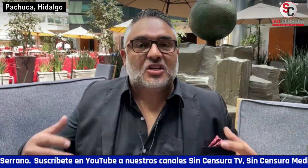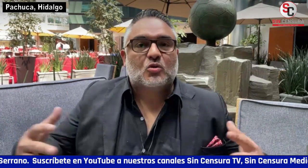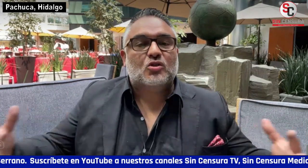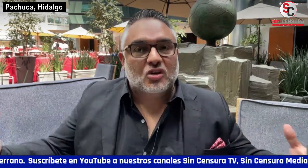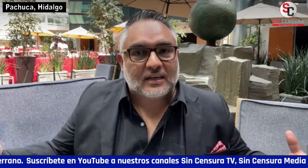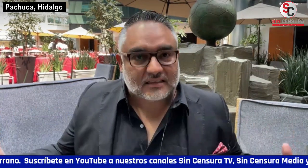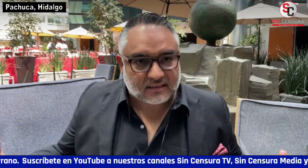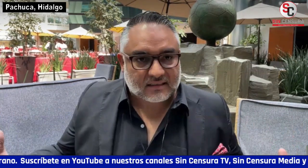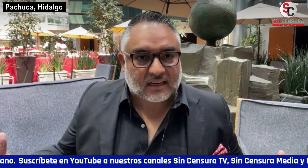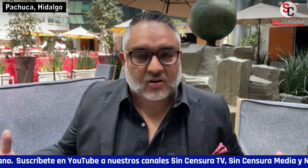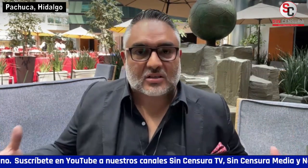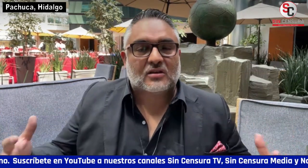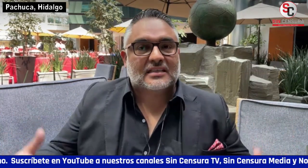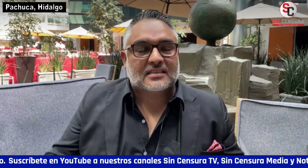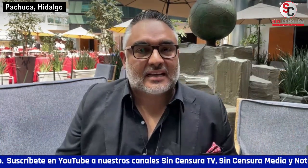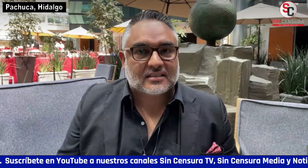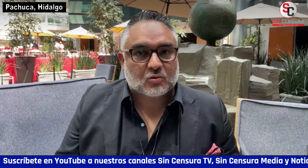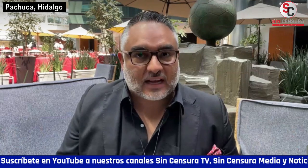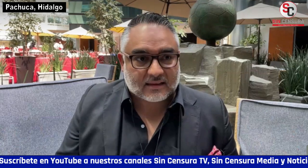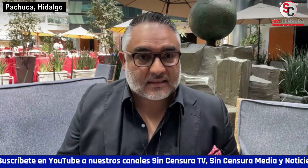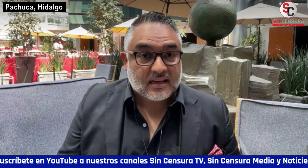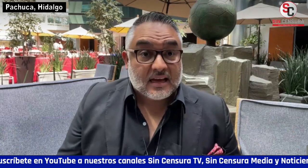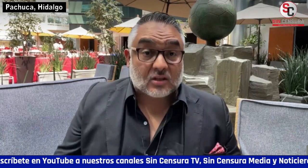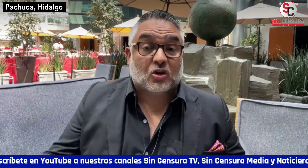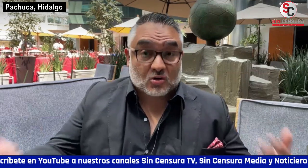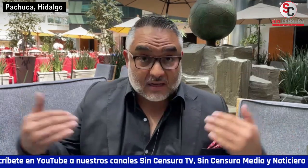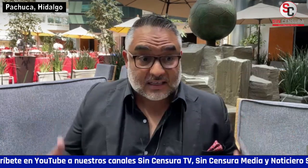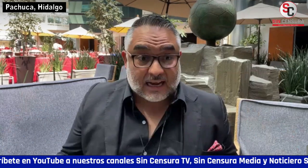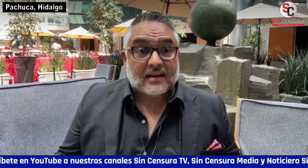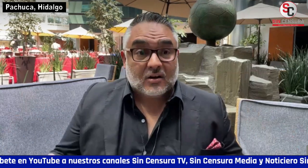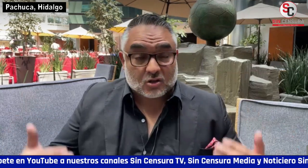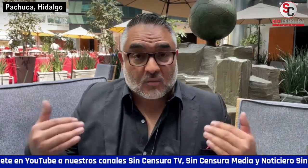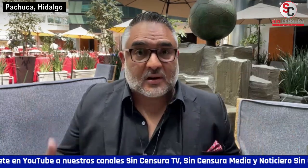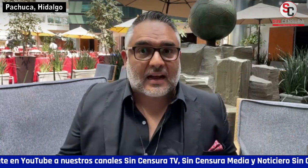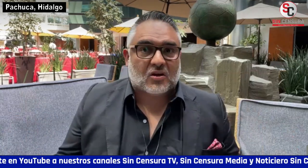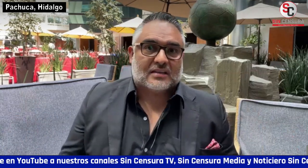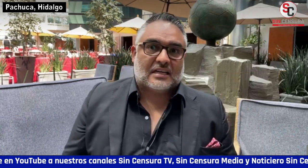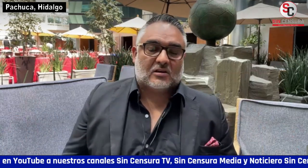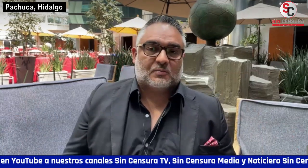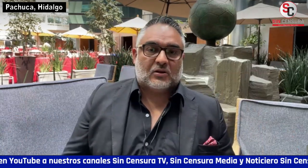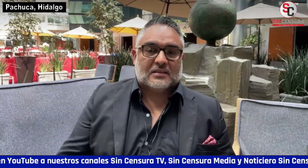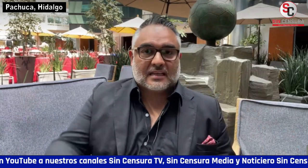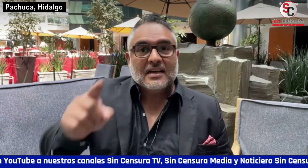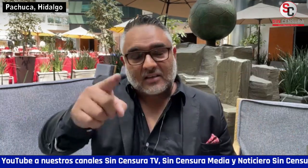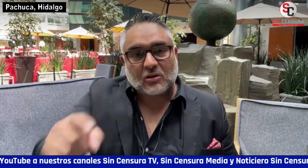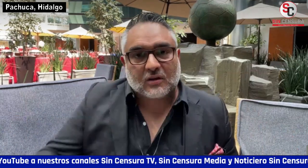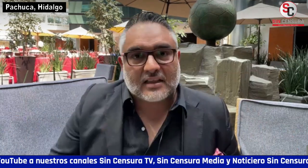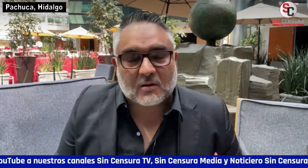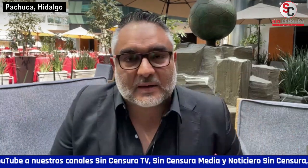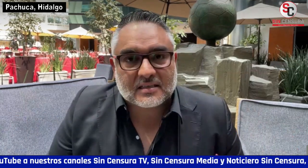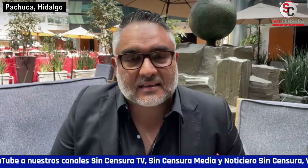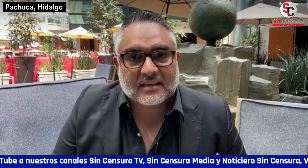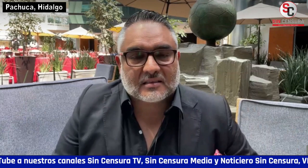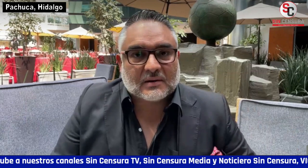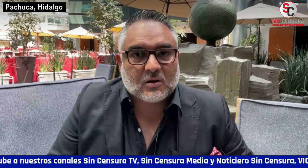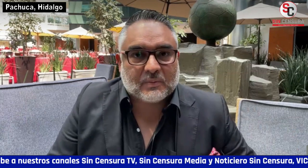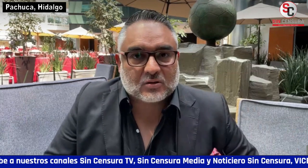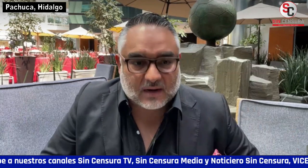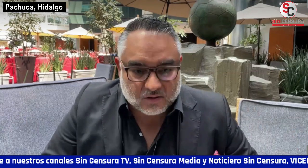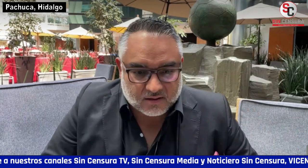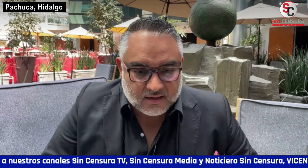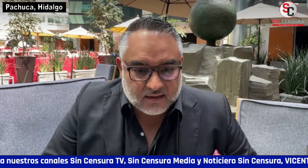las discusiones que creo que son necesarias e urgentes en torno hacia los comunicadores y hacia los periodistas. Esto es lo que dijo el presidente Andrés